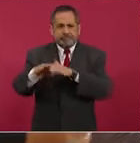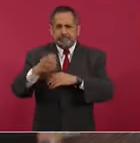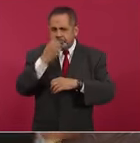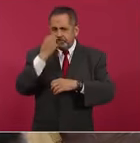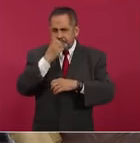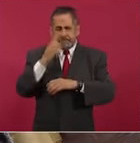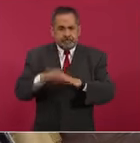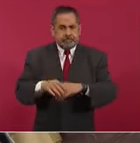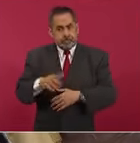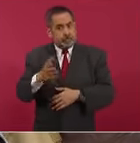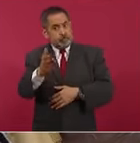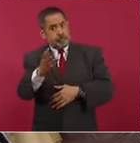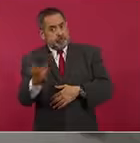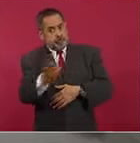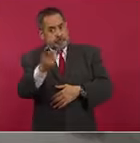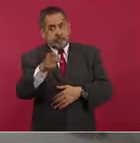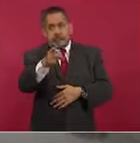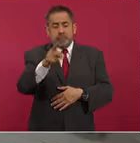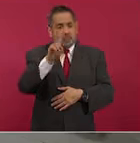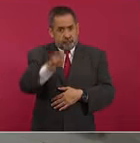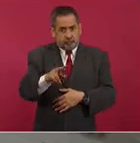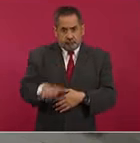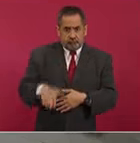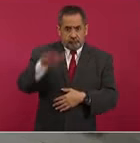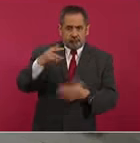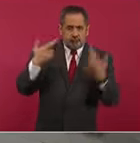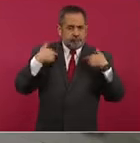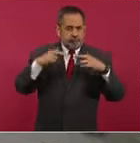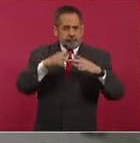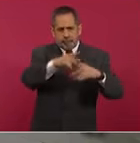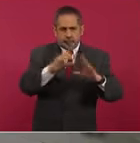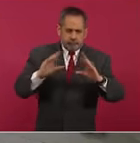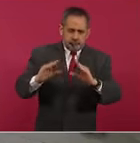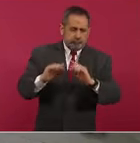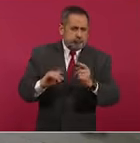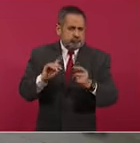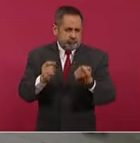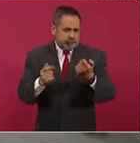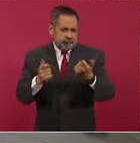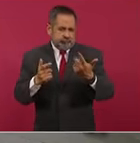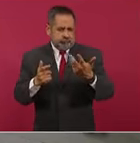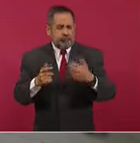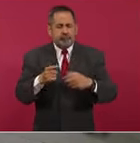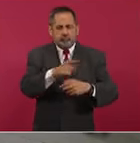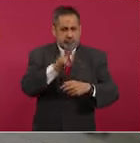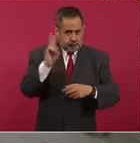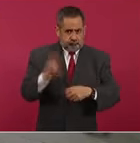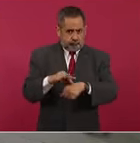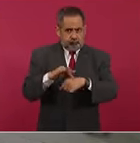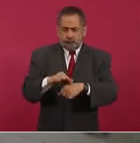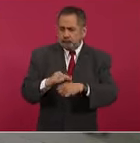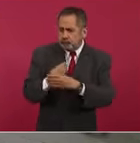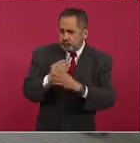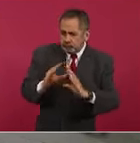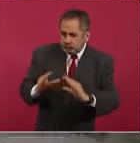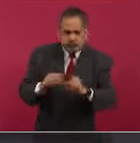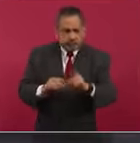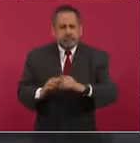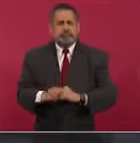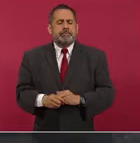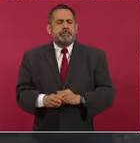secretaria, usted es maestra de formación de aula, como pocas ha habido en la Secretaría de Educación Pública, pero el tema es justamente